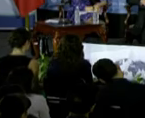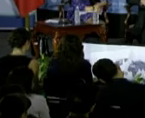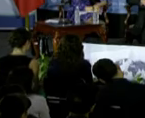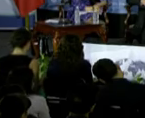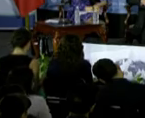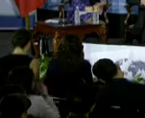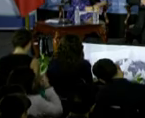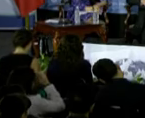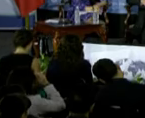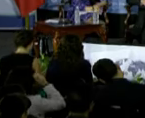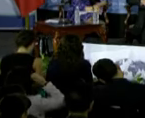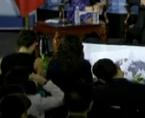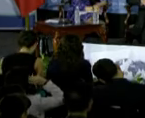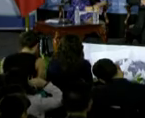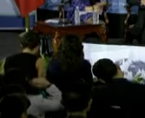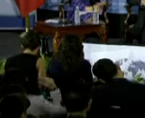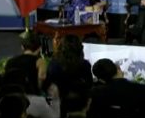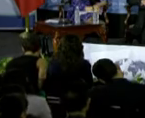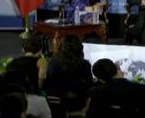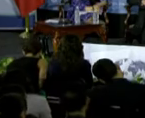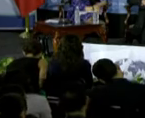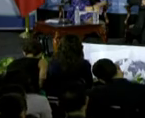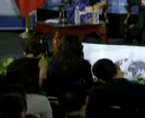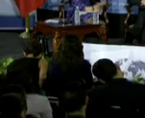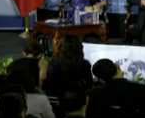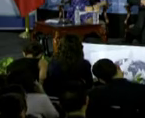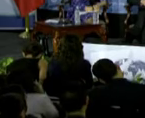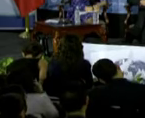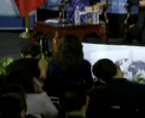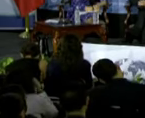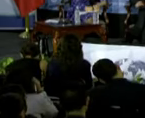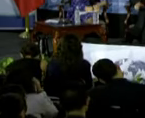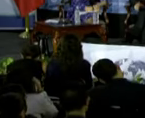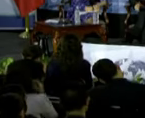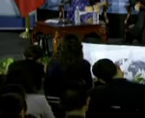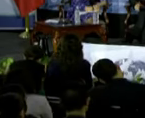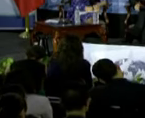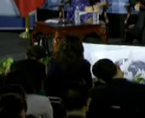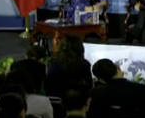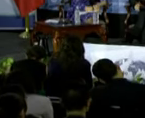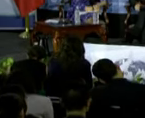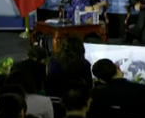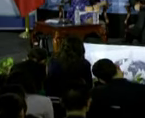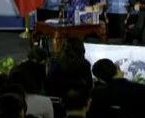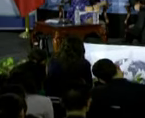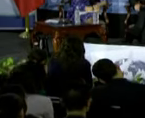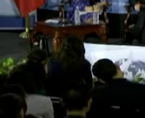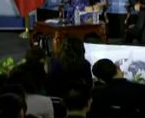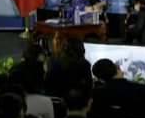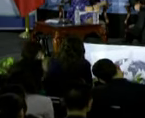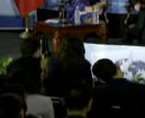hay la silver bullet, ni para el tratamiento ni para la prevención. Al